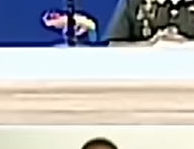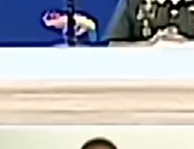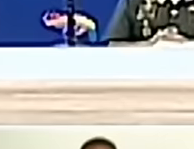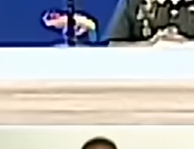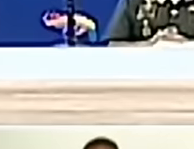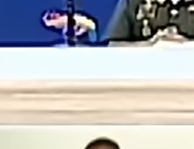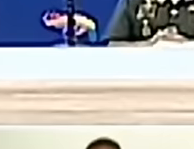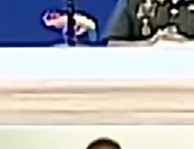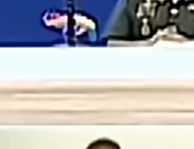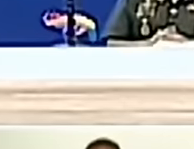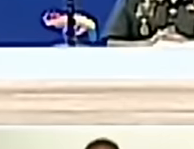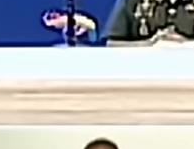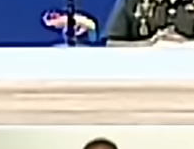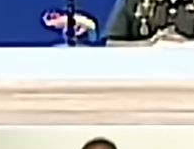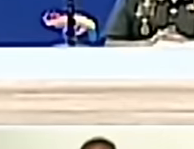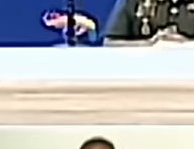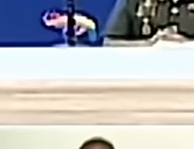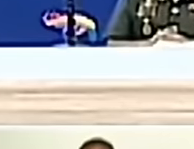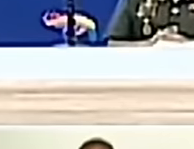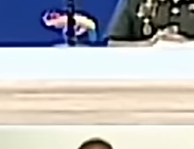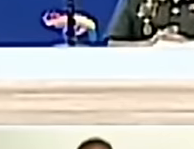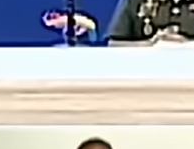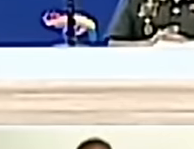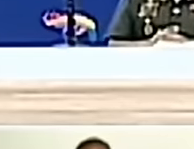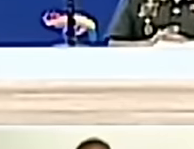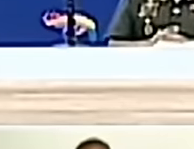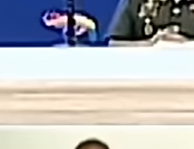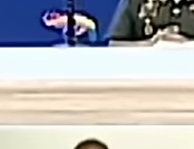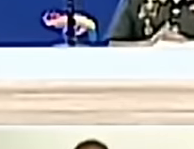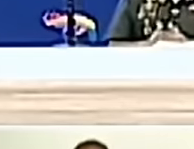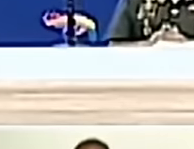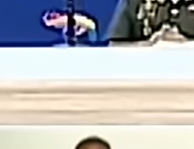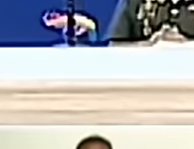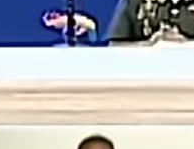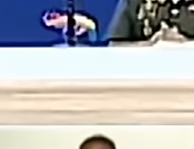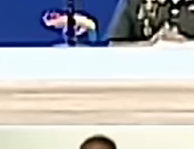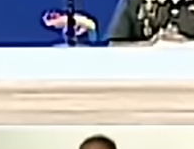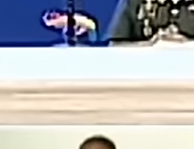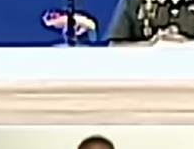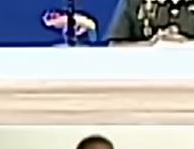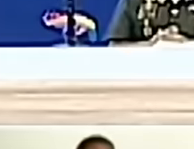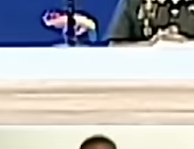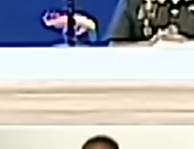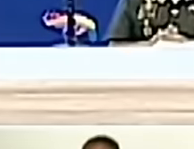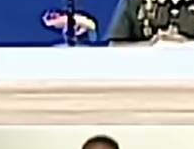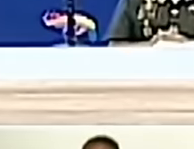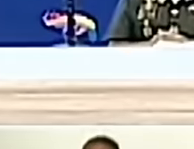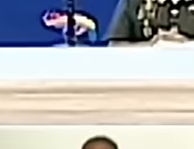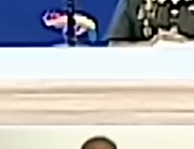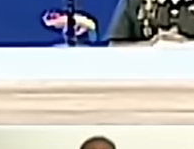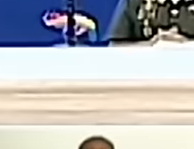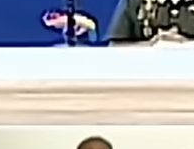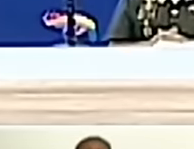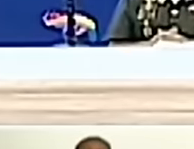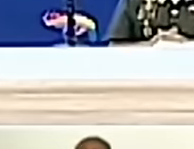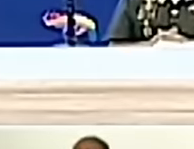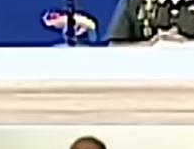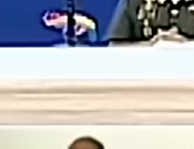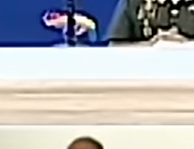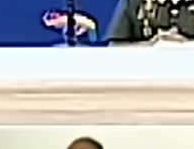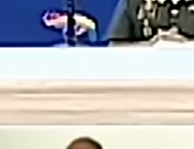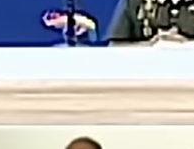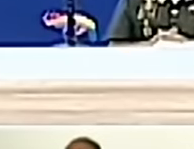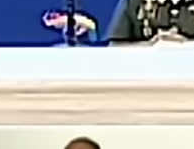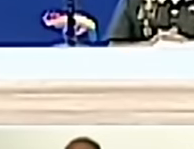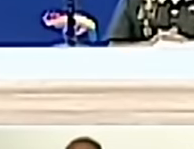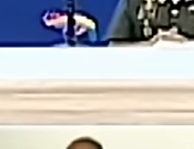Secretario General de la ONU saliente, Ban Ki-moon, tomó una posición ilegal de desconocer el Acuerdo de Ginebra